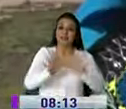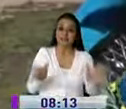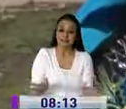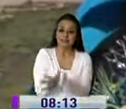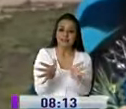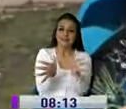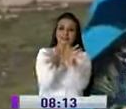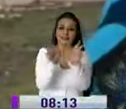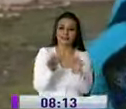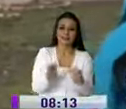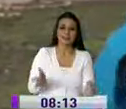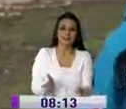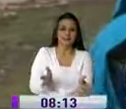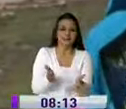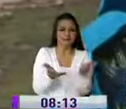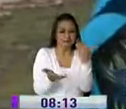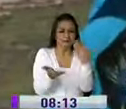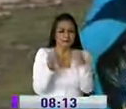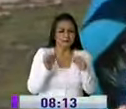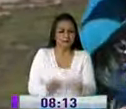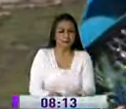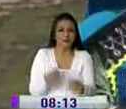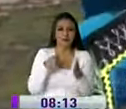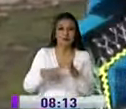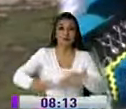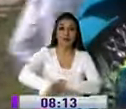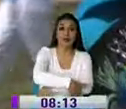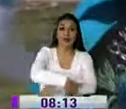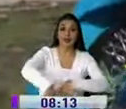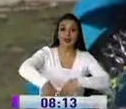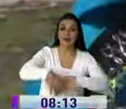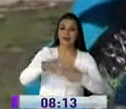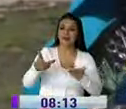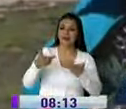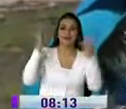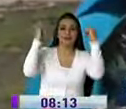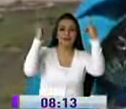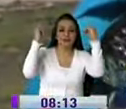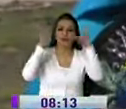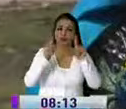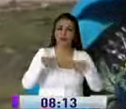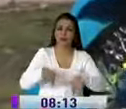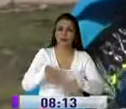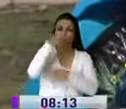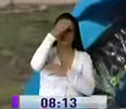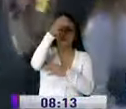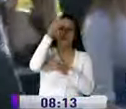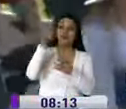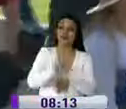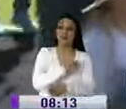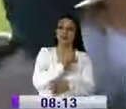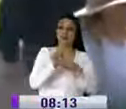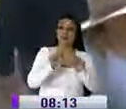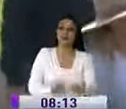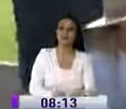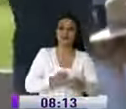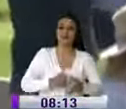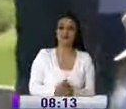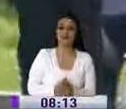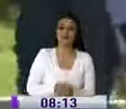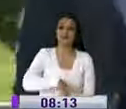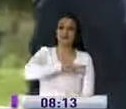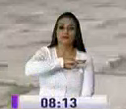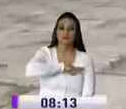incentivarles, de decirles que no solo en la calle hay otro tipo de cosas malas, sino hay la cultura y la danza. El municipio de